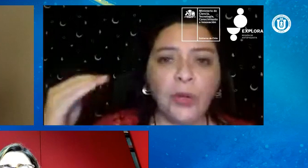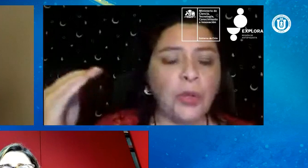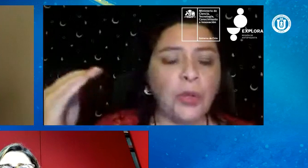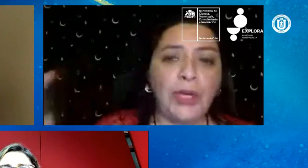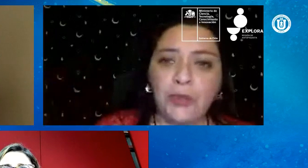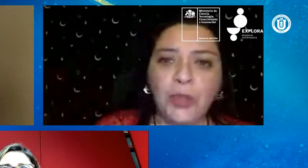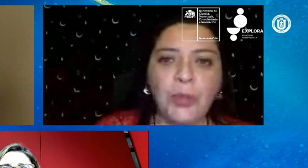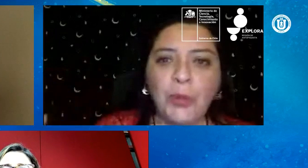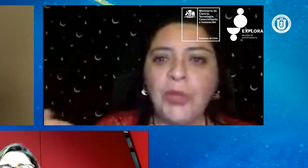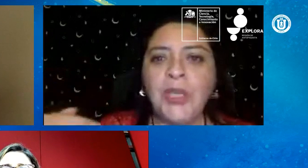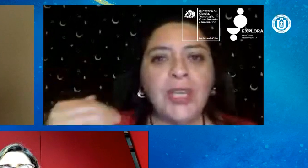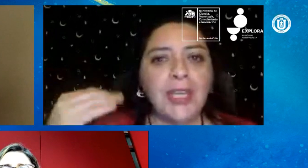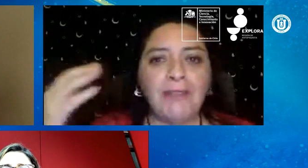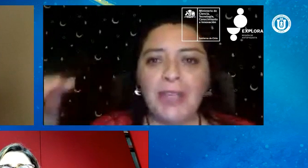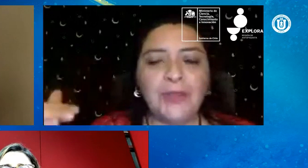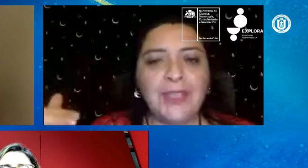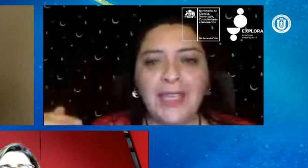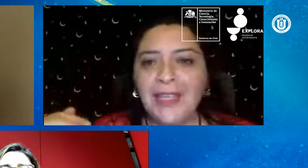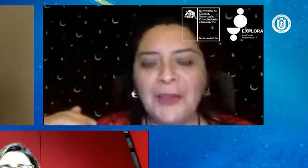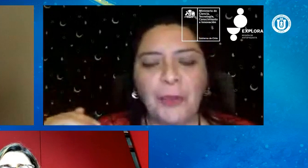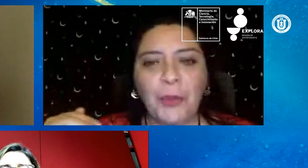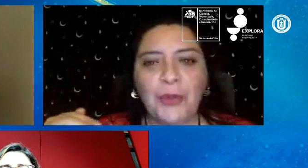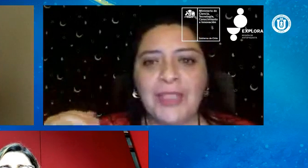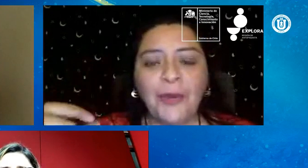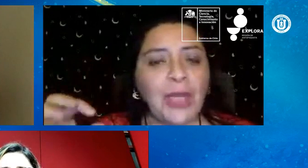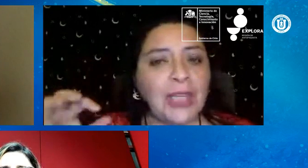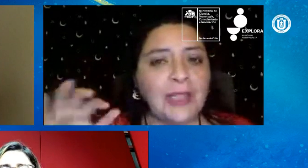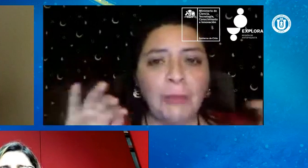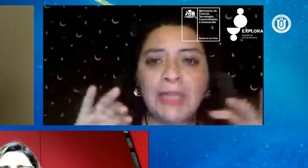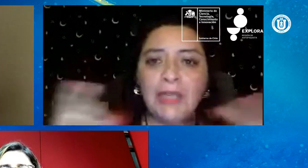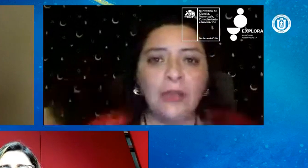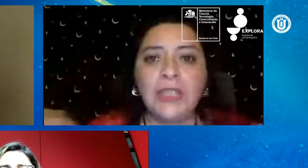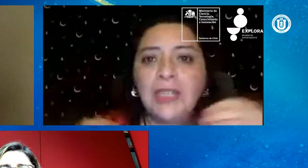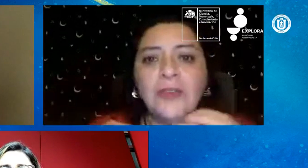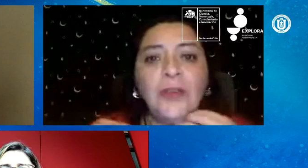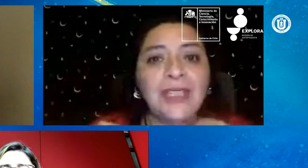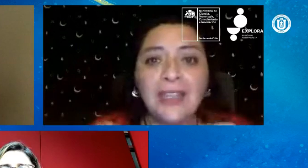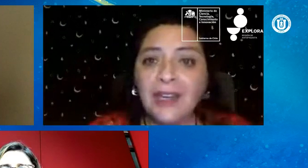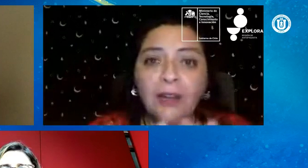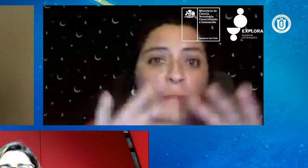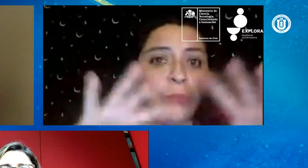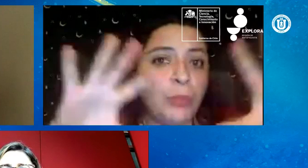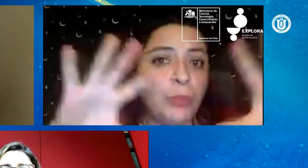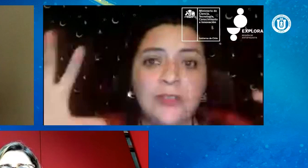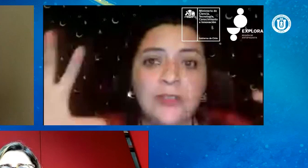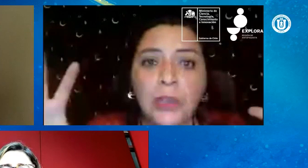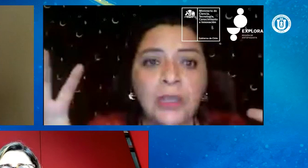astrónomos que he visto así como chicos que están metidos tratando de entender la cosmovisión,